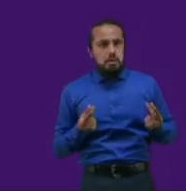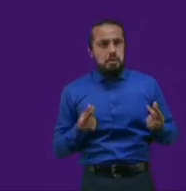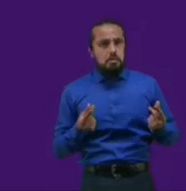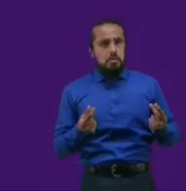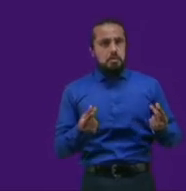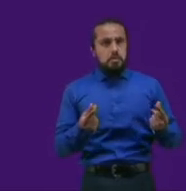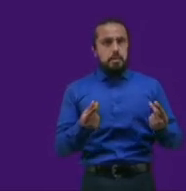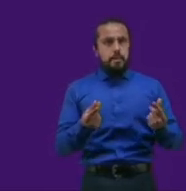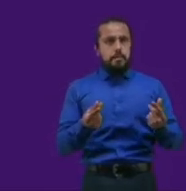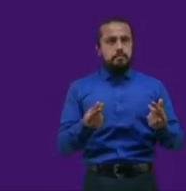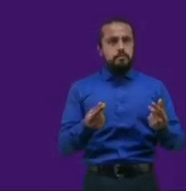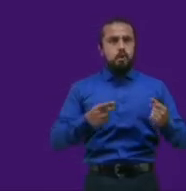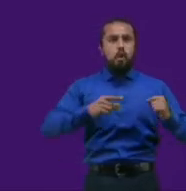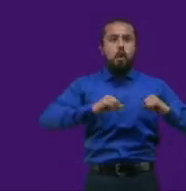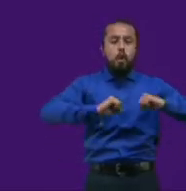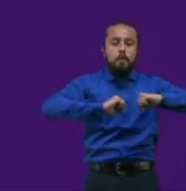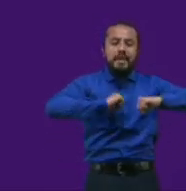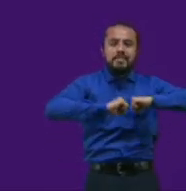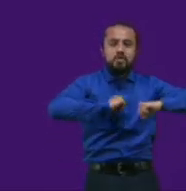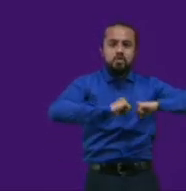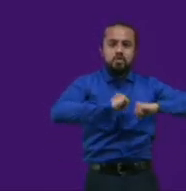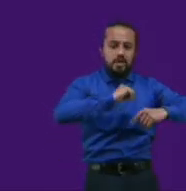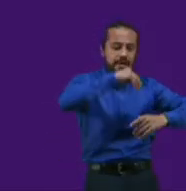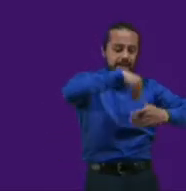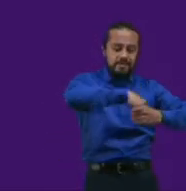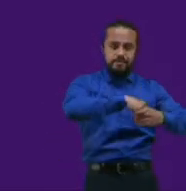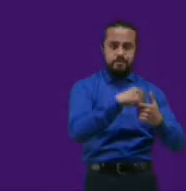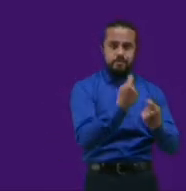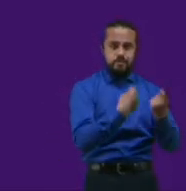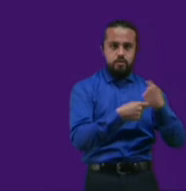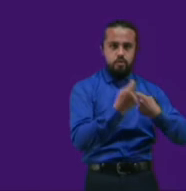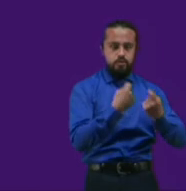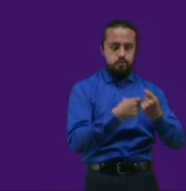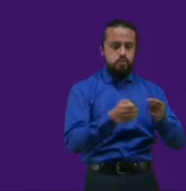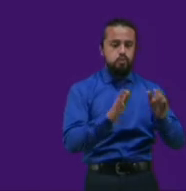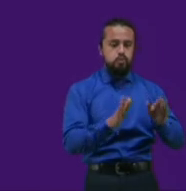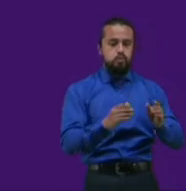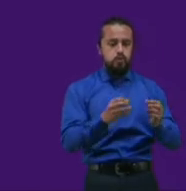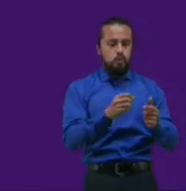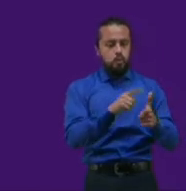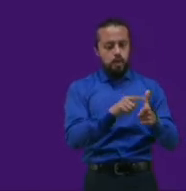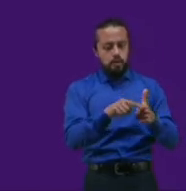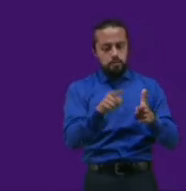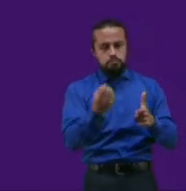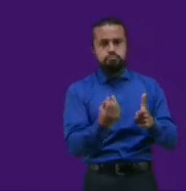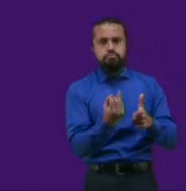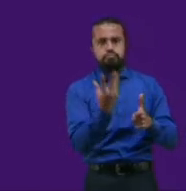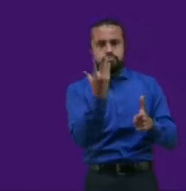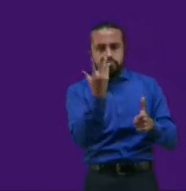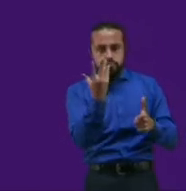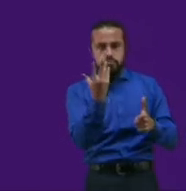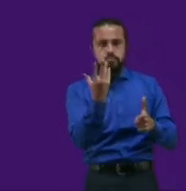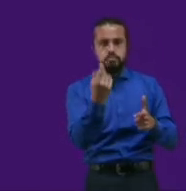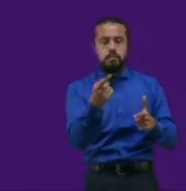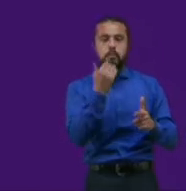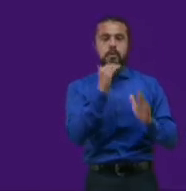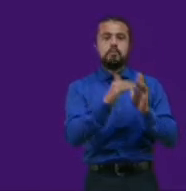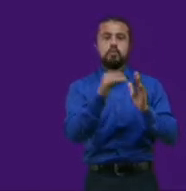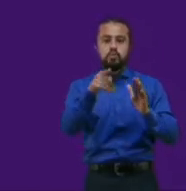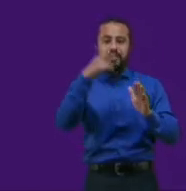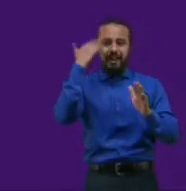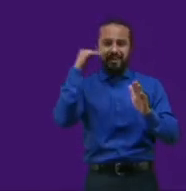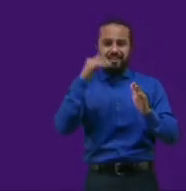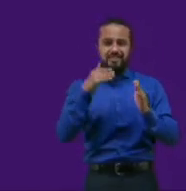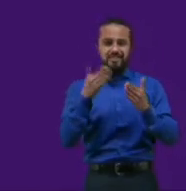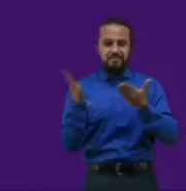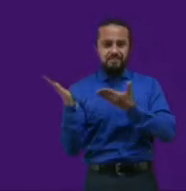tal, a la operación del negocio, a las métricas de operación? O sea, Simón, cuando tú estás creciendo Rappi